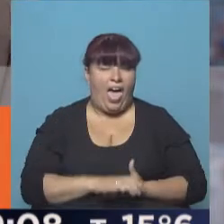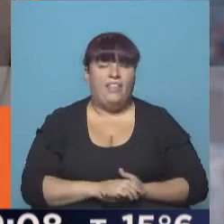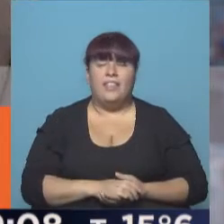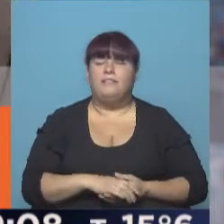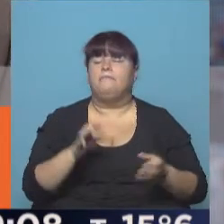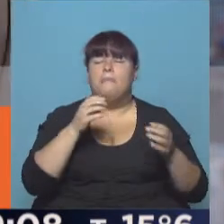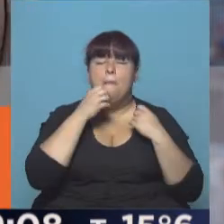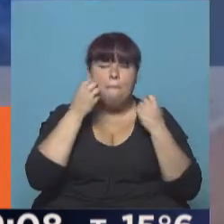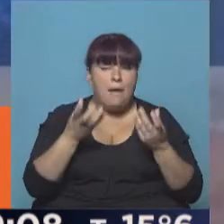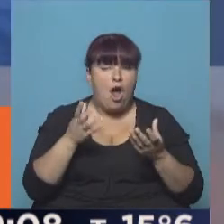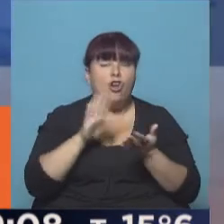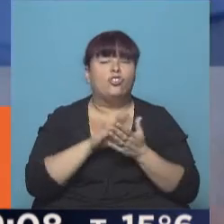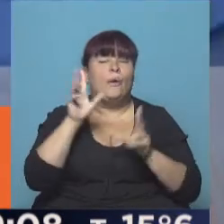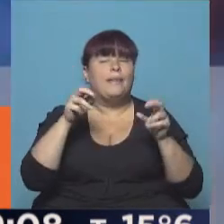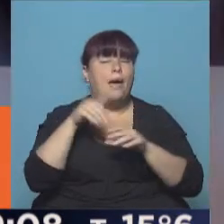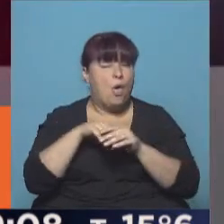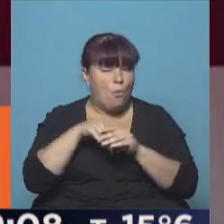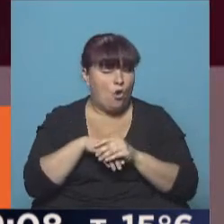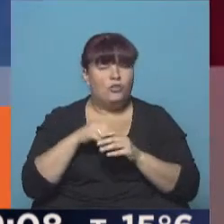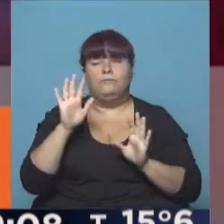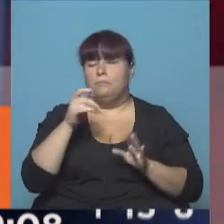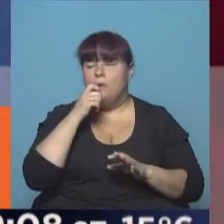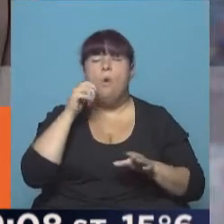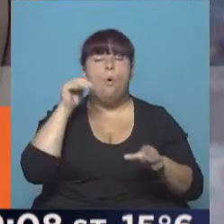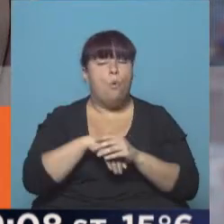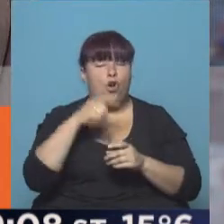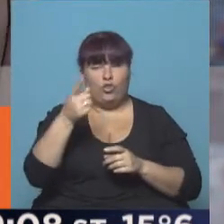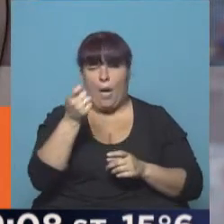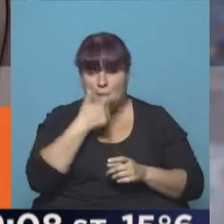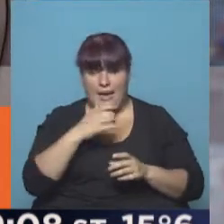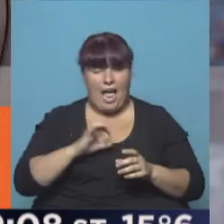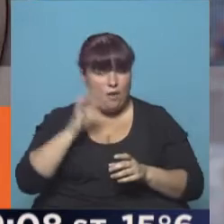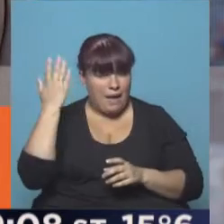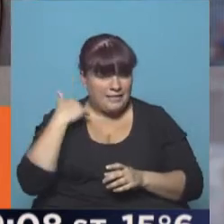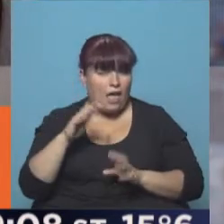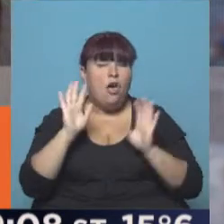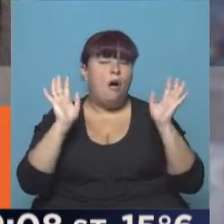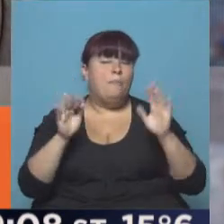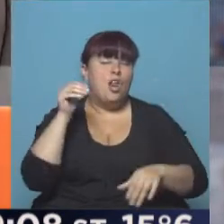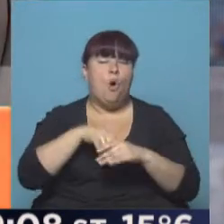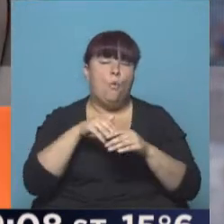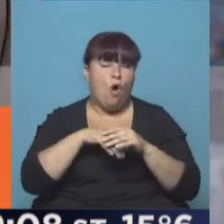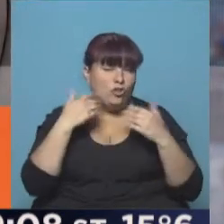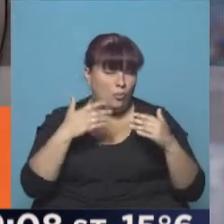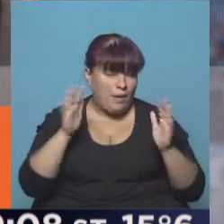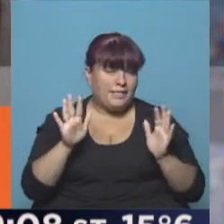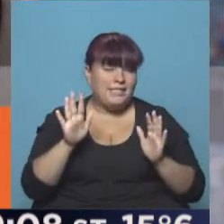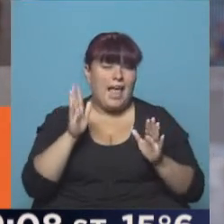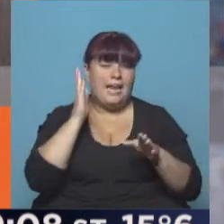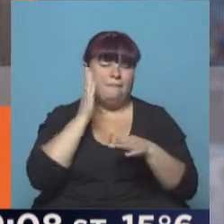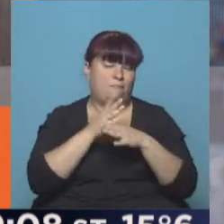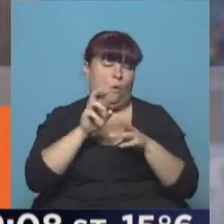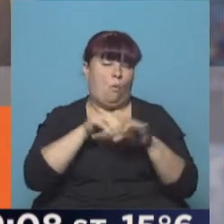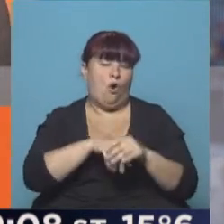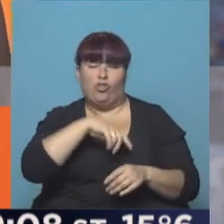maduró, digamos, desde el punto de vista electoral. Quiero decir, votó a Macri el año pasado, pero que a lo mejor en las elecciones de medio término vota